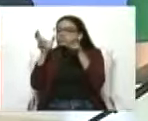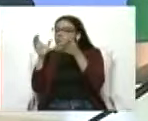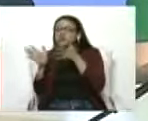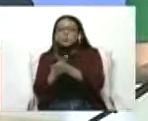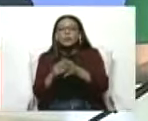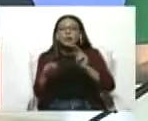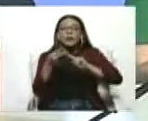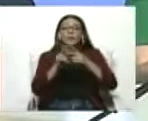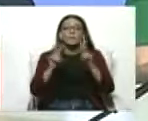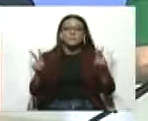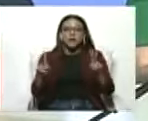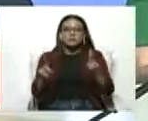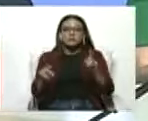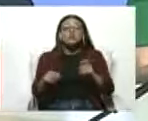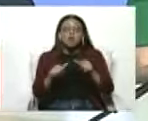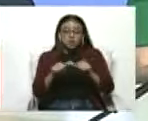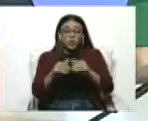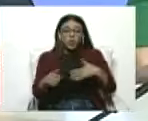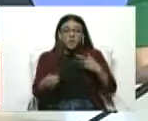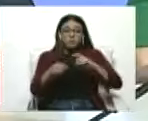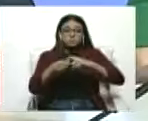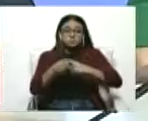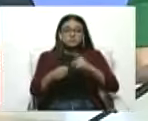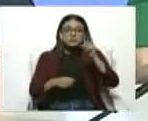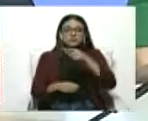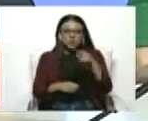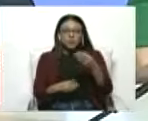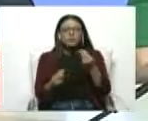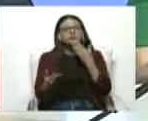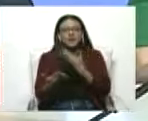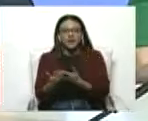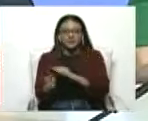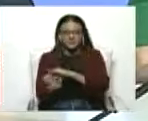las opiniones no es...